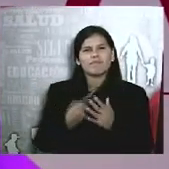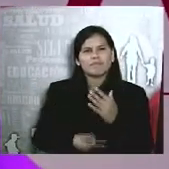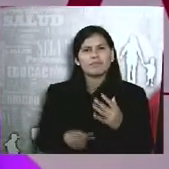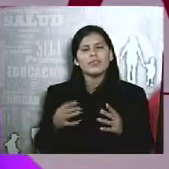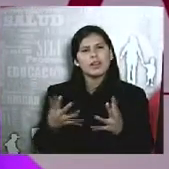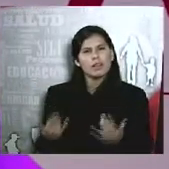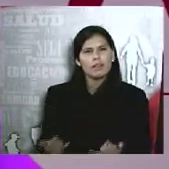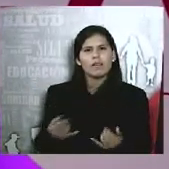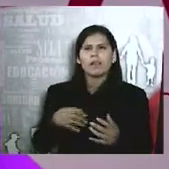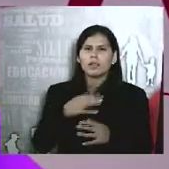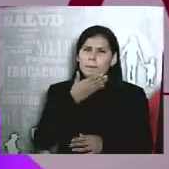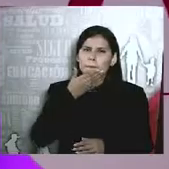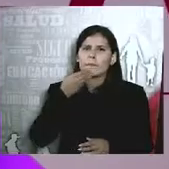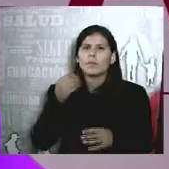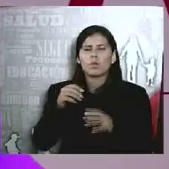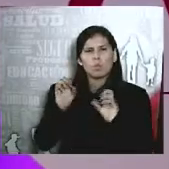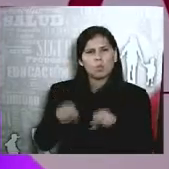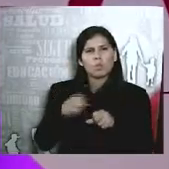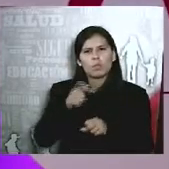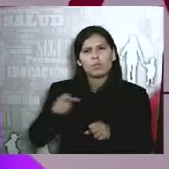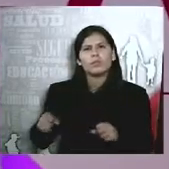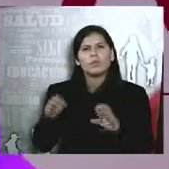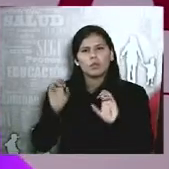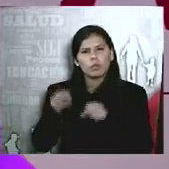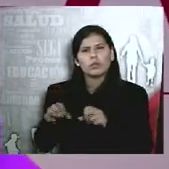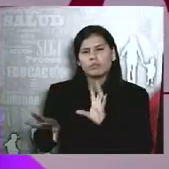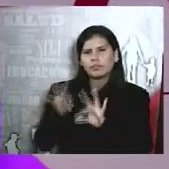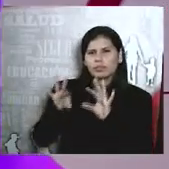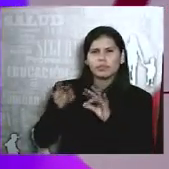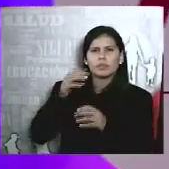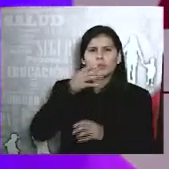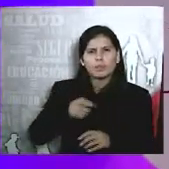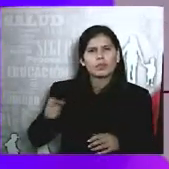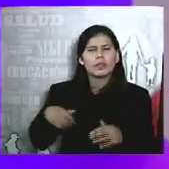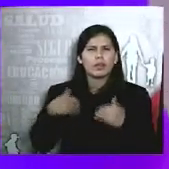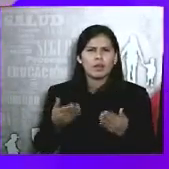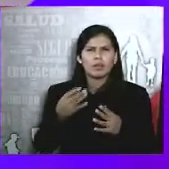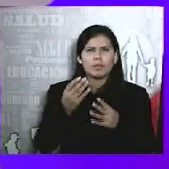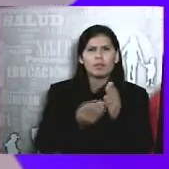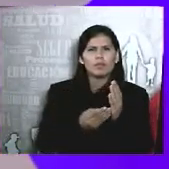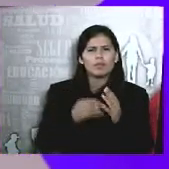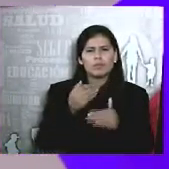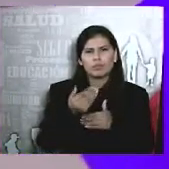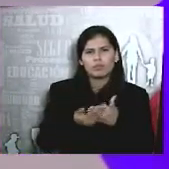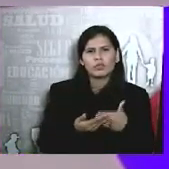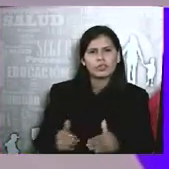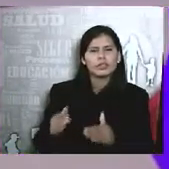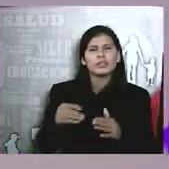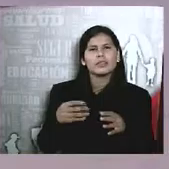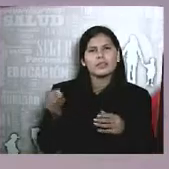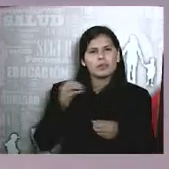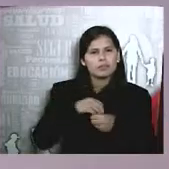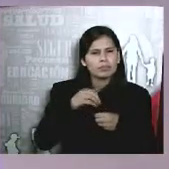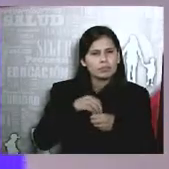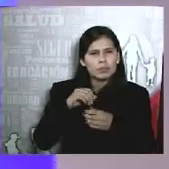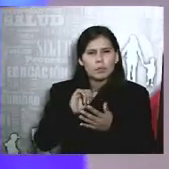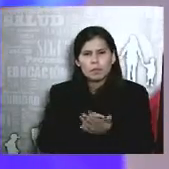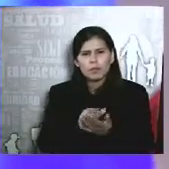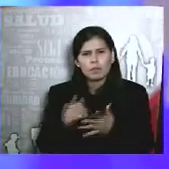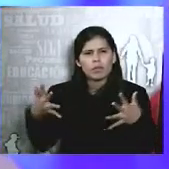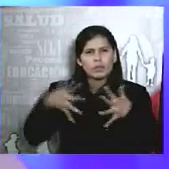qué no contratan como servidores públicos también a participantes del proceso de reintegración? Desde ahí empezamos nosotros